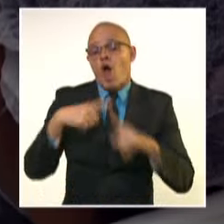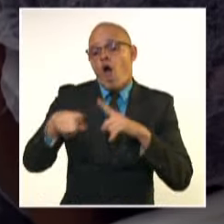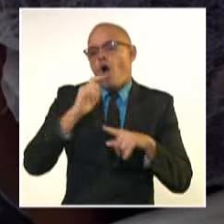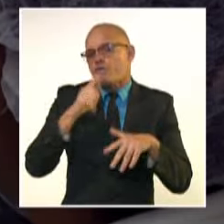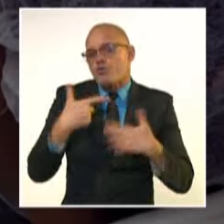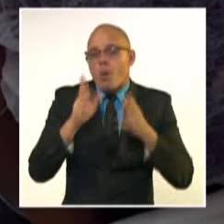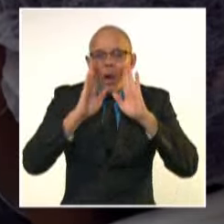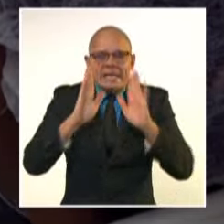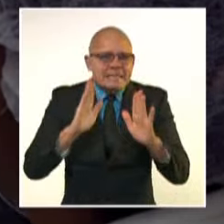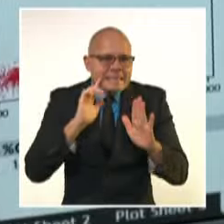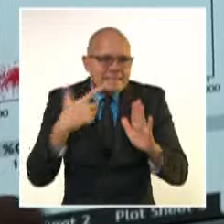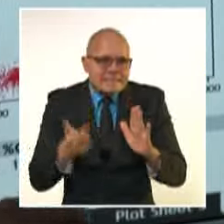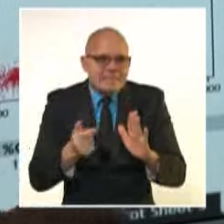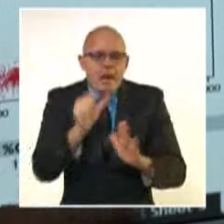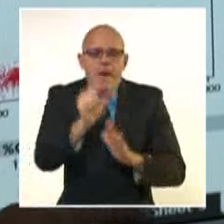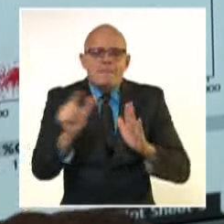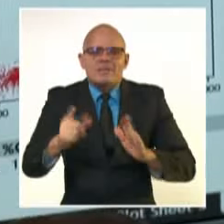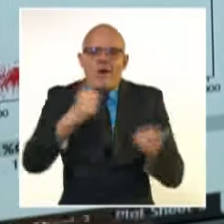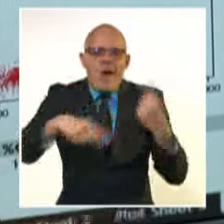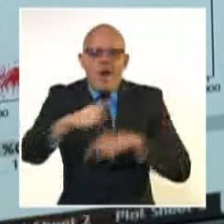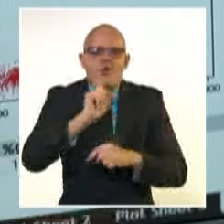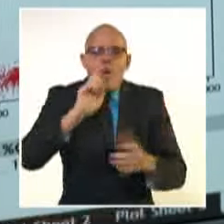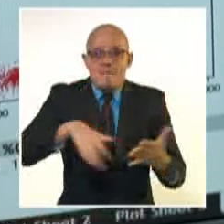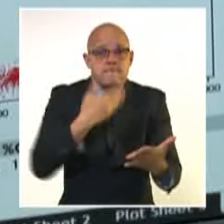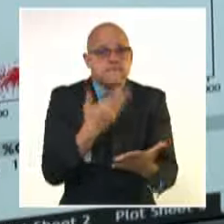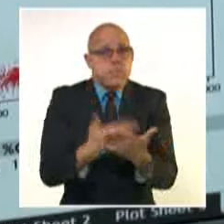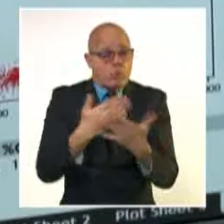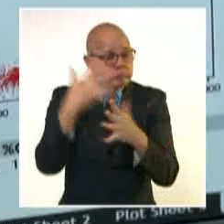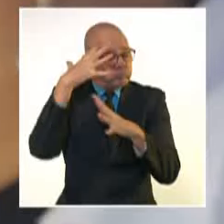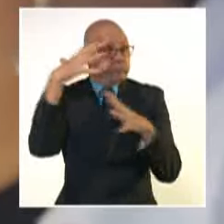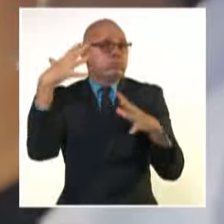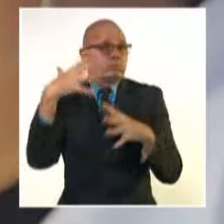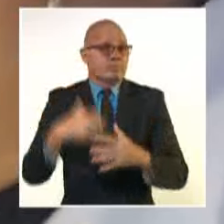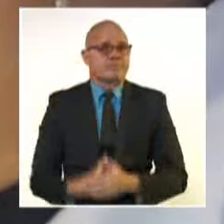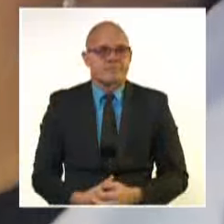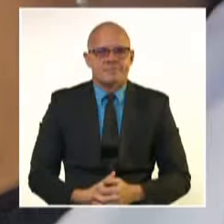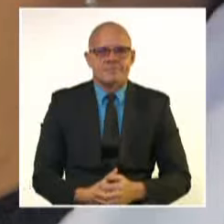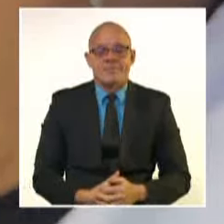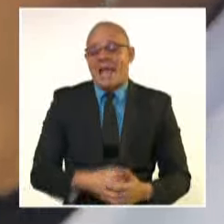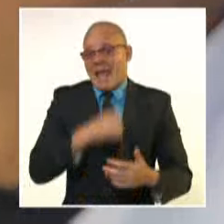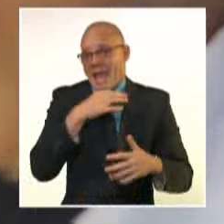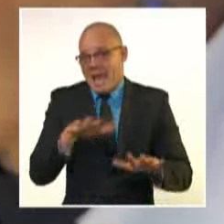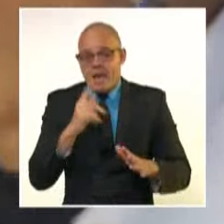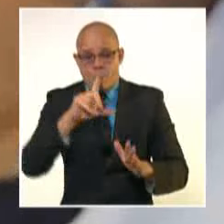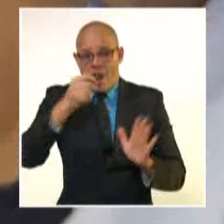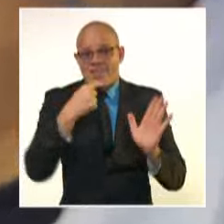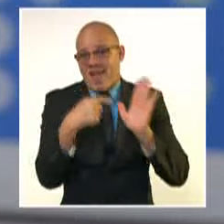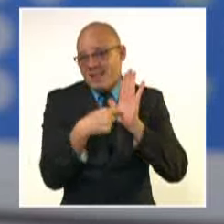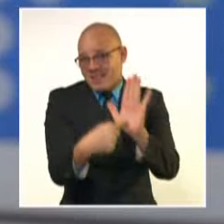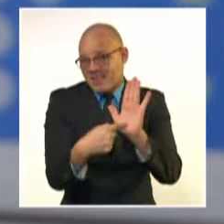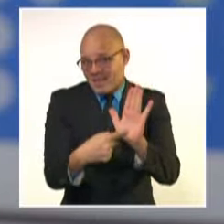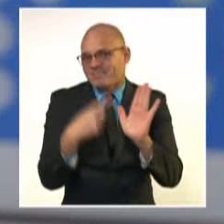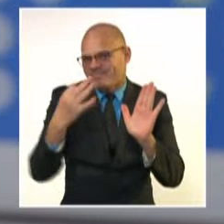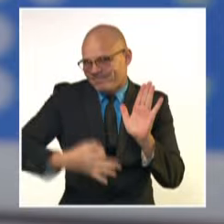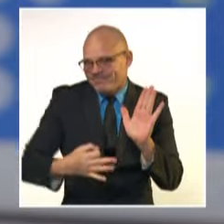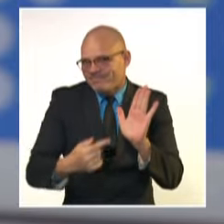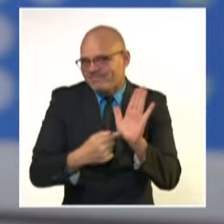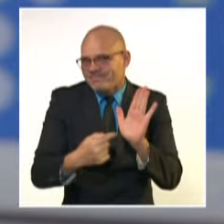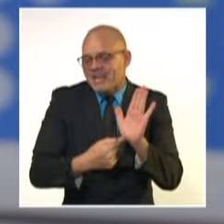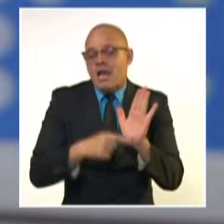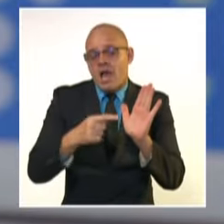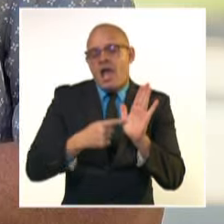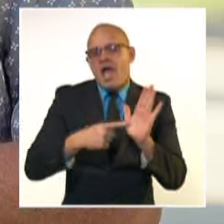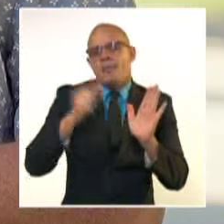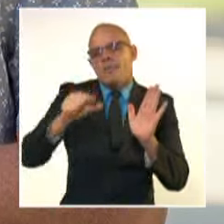de atención a las personas con aportes relevantes al conocimiento científico. Uno de los elementos novedosos que introduce la ley es el reconocimiento